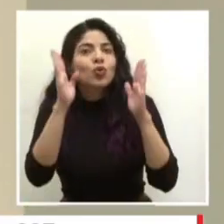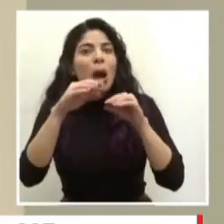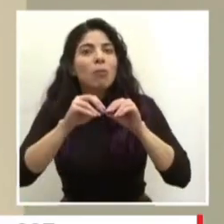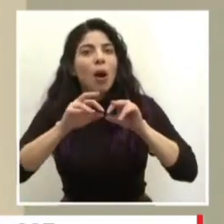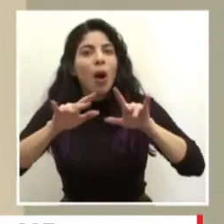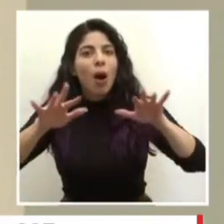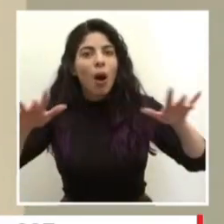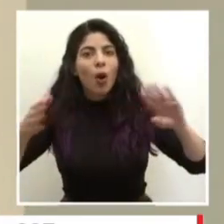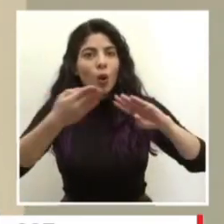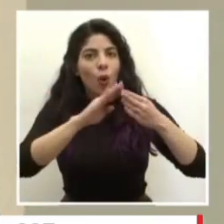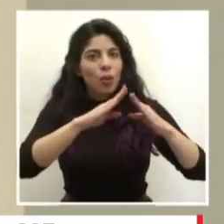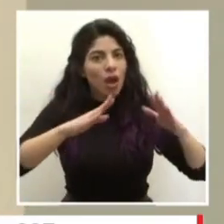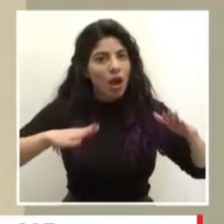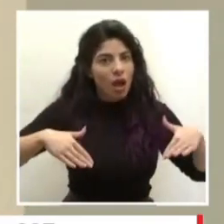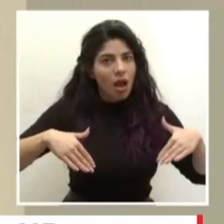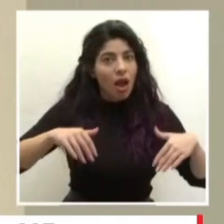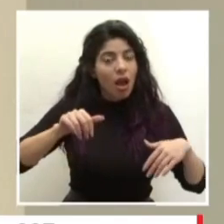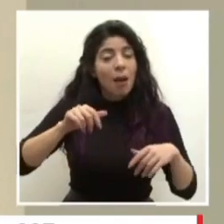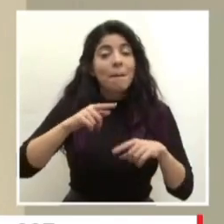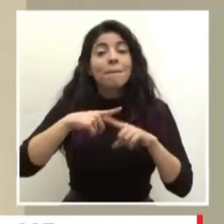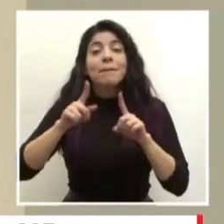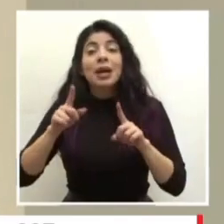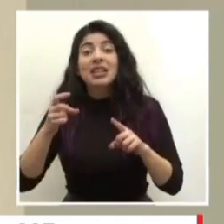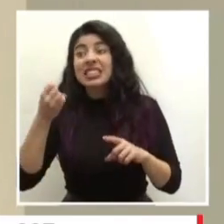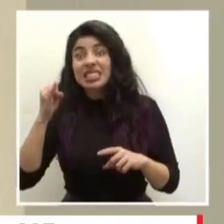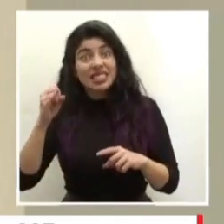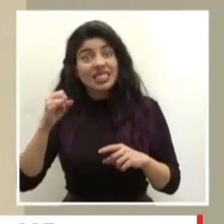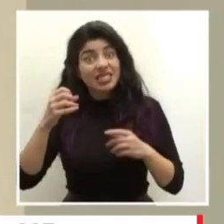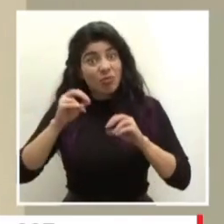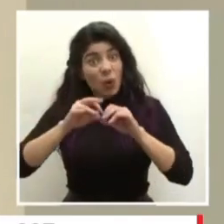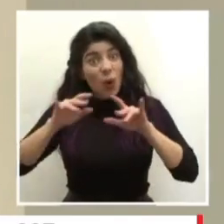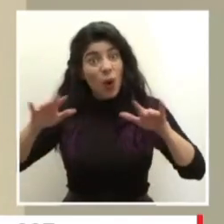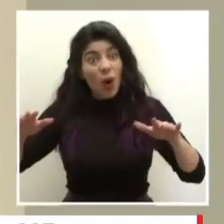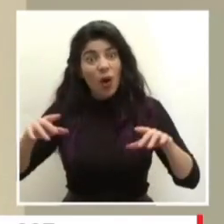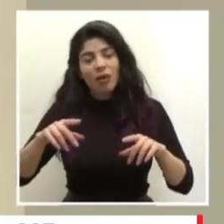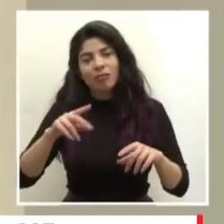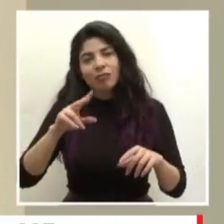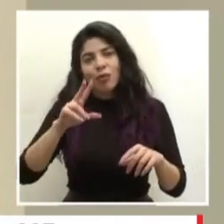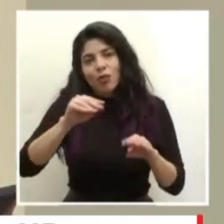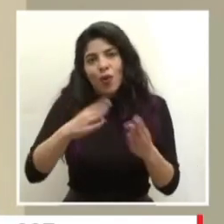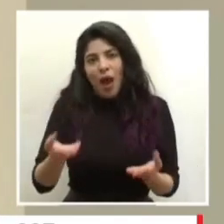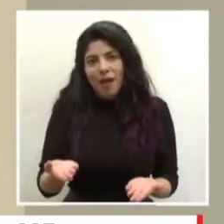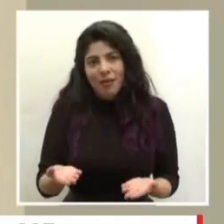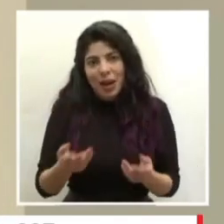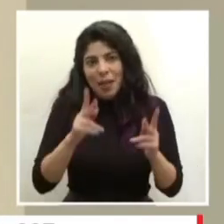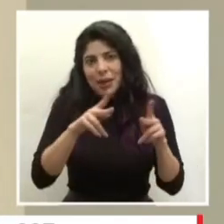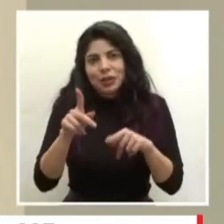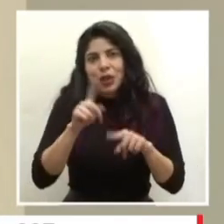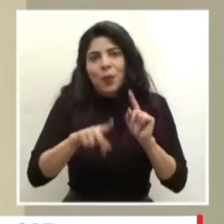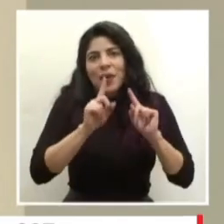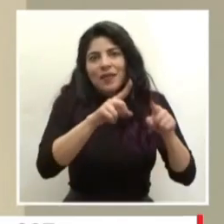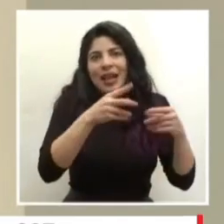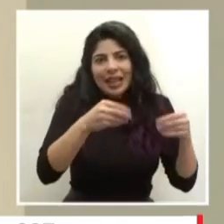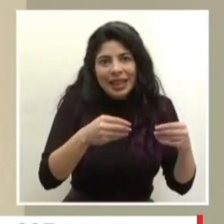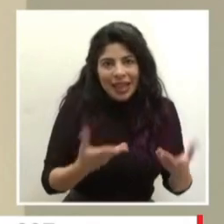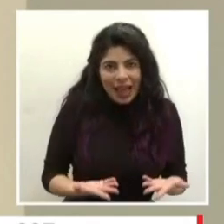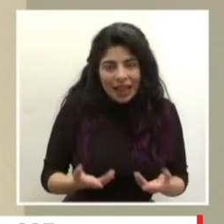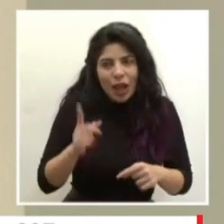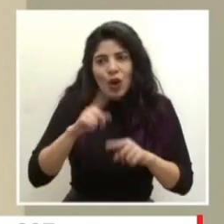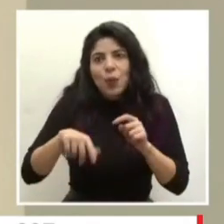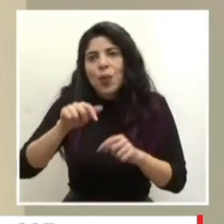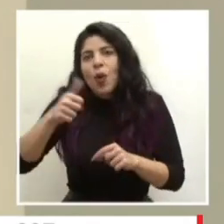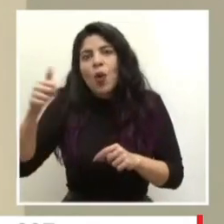una transmisión comunitaria en diferentes partes, si no, no estaríamos justamente llegando a este punto. No podrían las personas ir a las tiendas, no podrían ir a